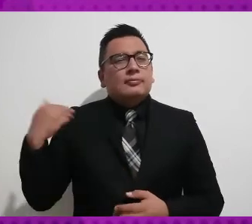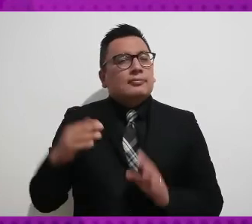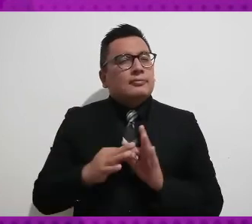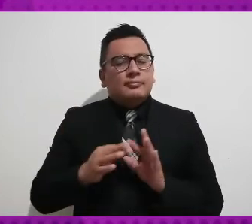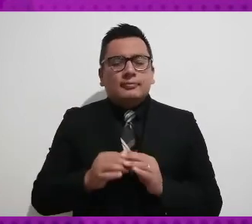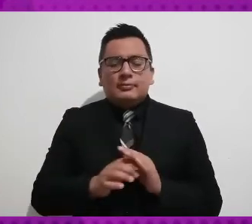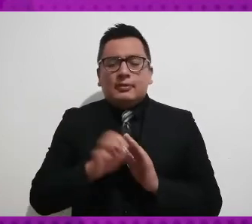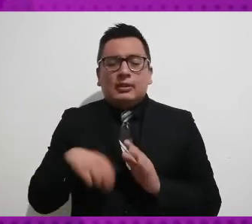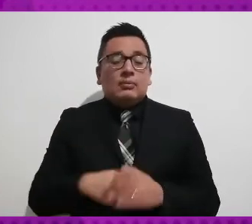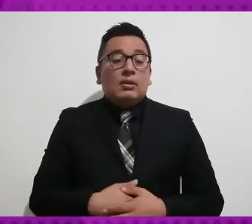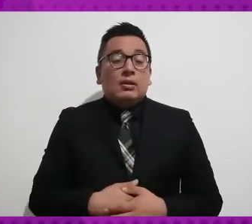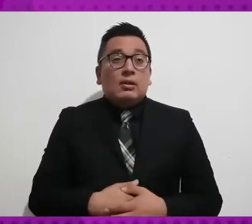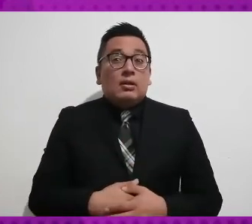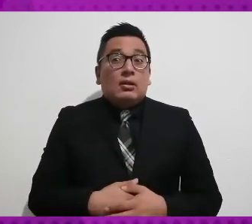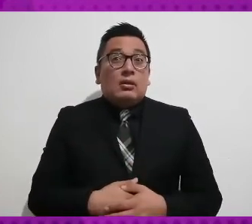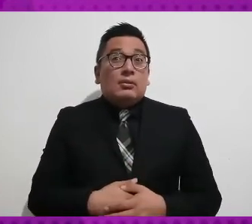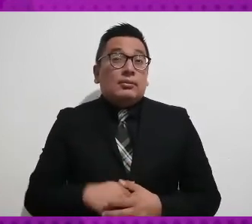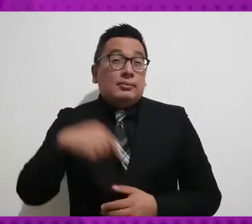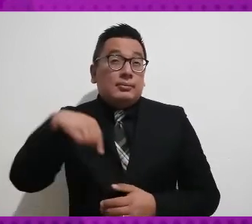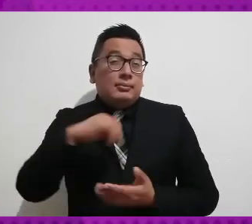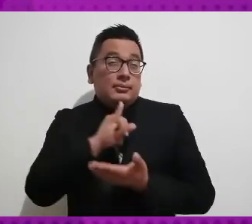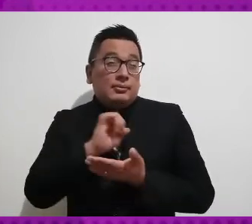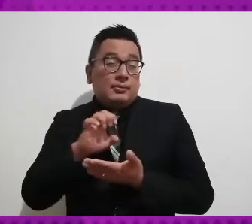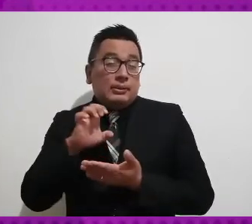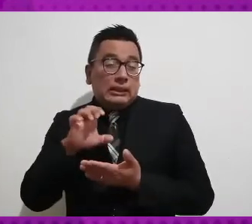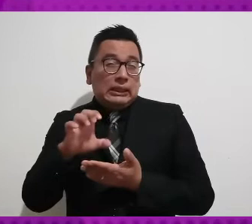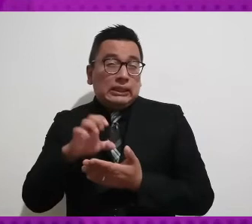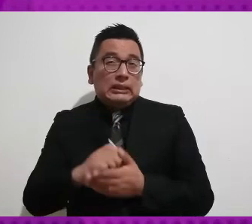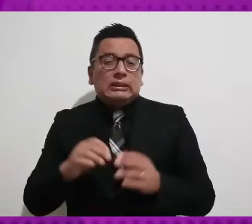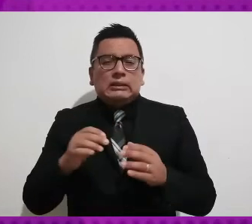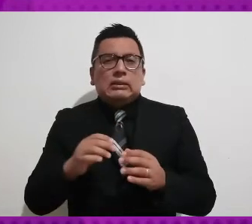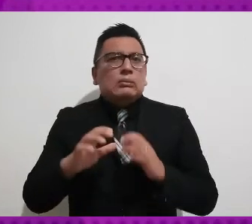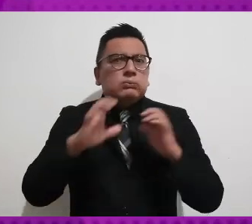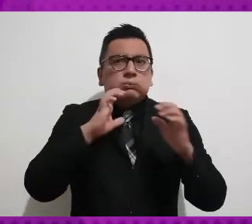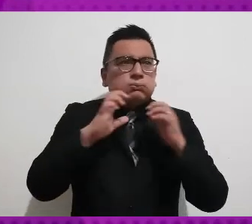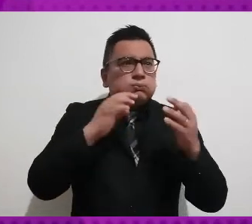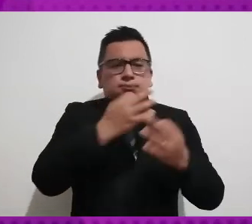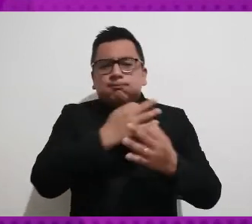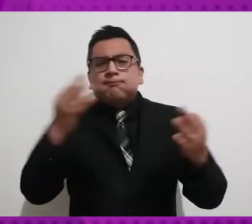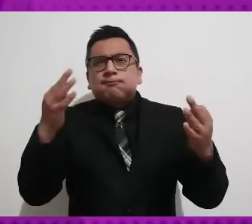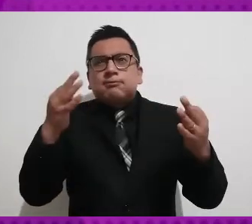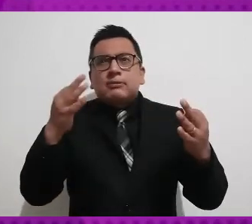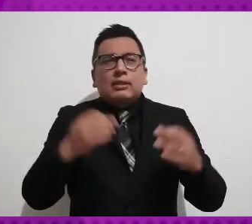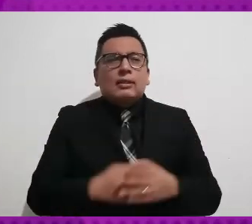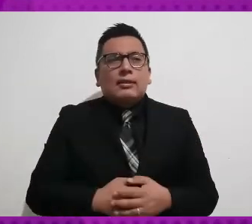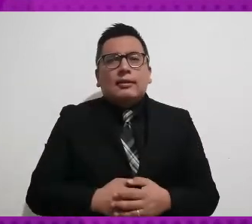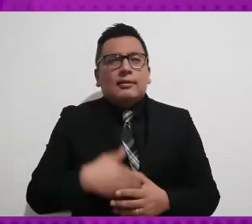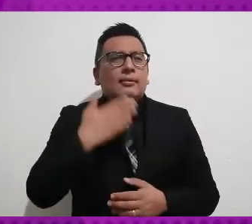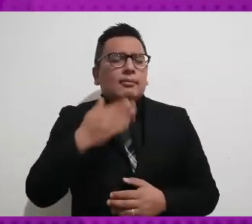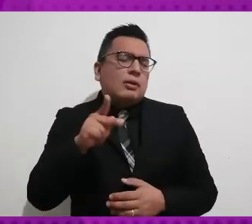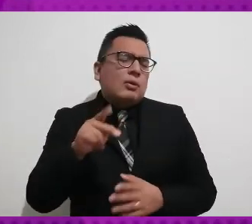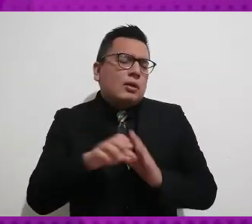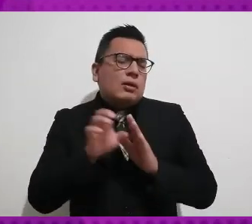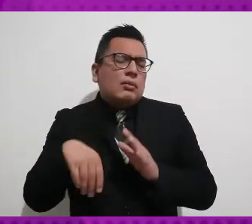en materia de comunicación y Carlos hablaba también de una parte importante, es qué le queda de ver los candidatos, los